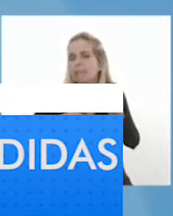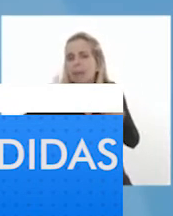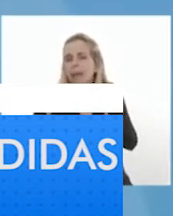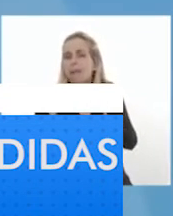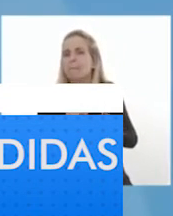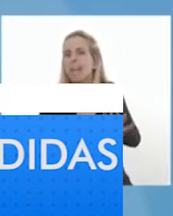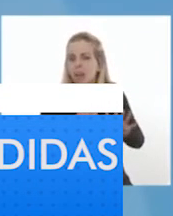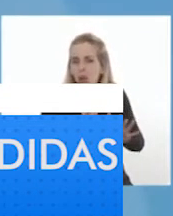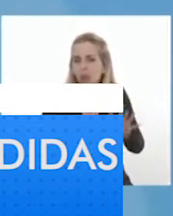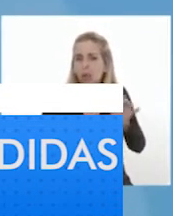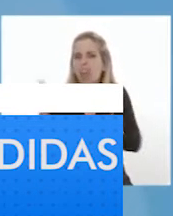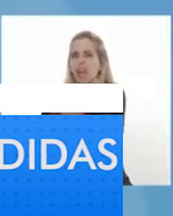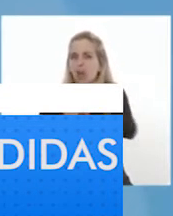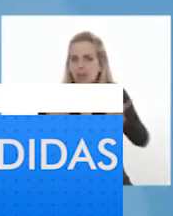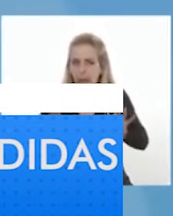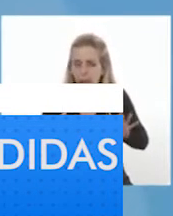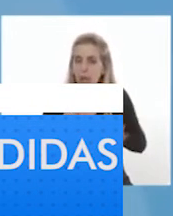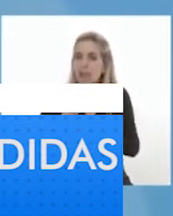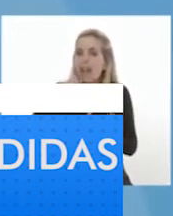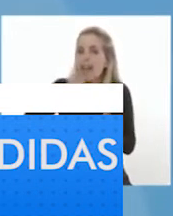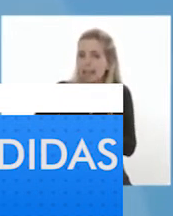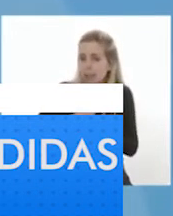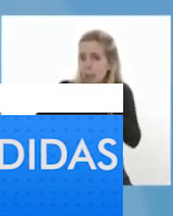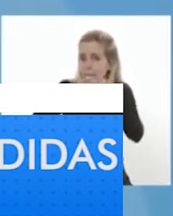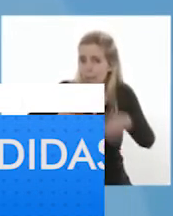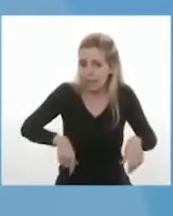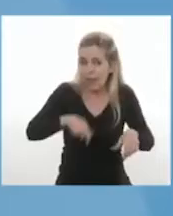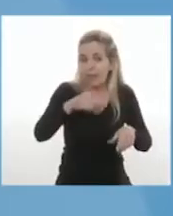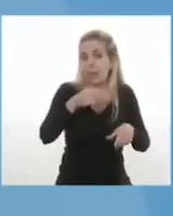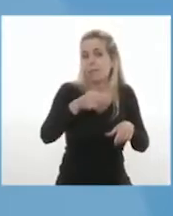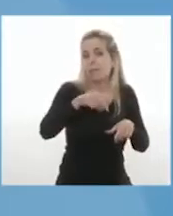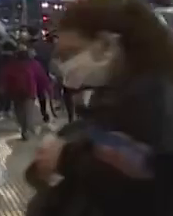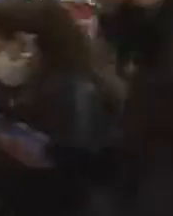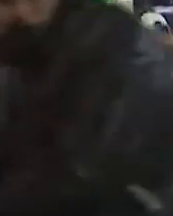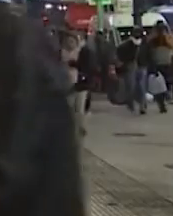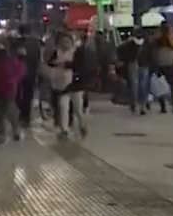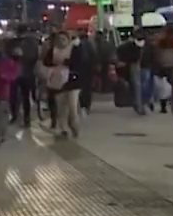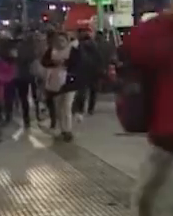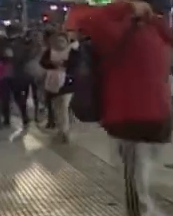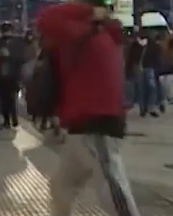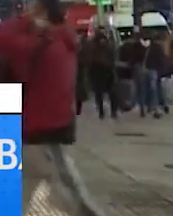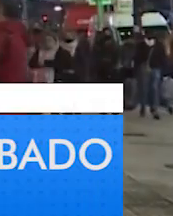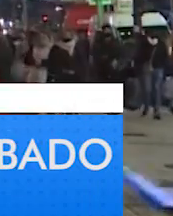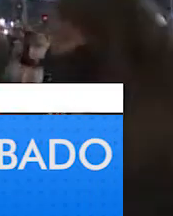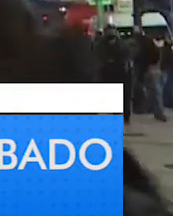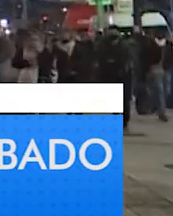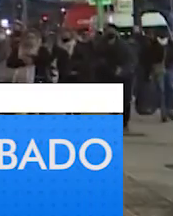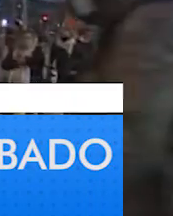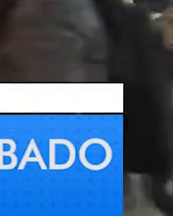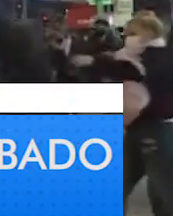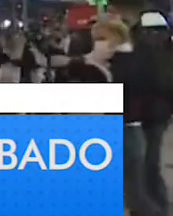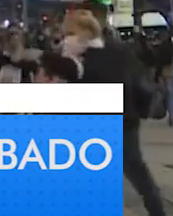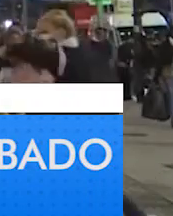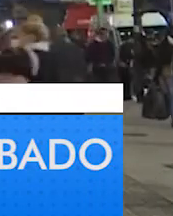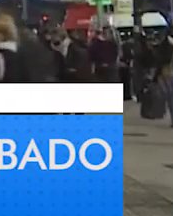presidente alberto fernández anunció una serie de medidas para los próximos días en las zonas de alerta epidemiológica